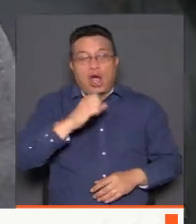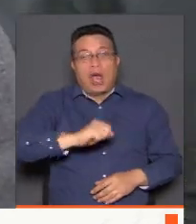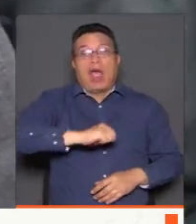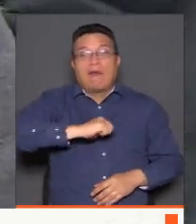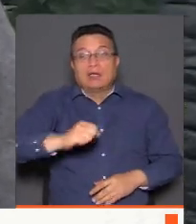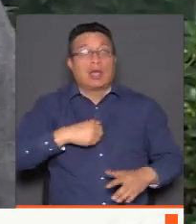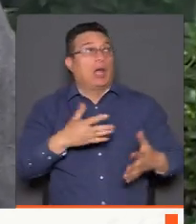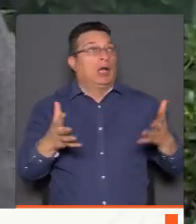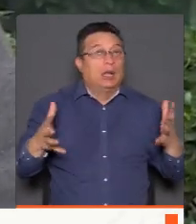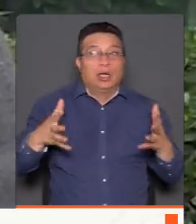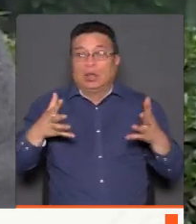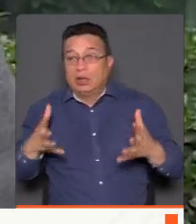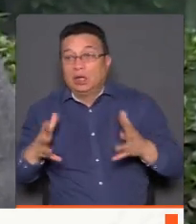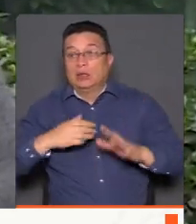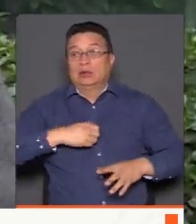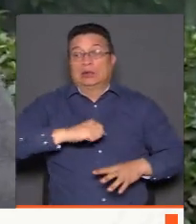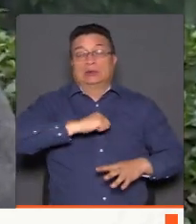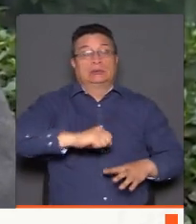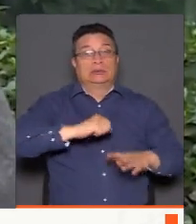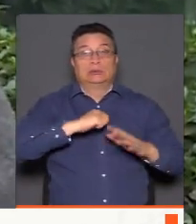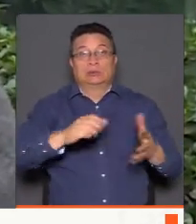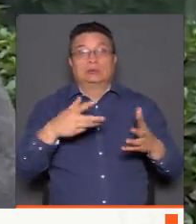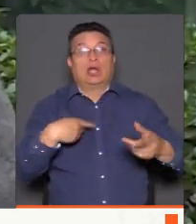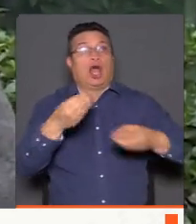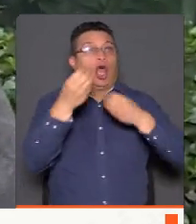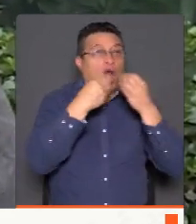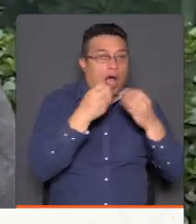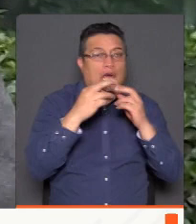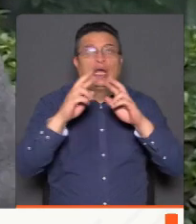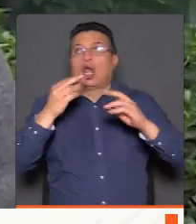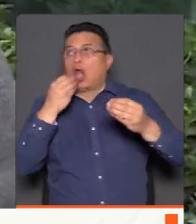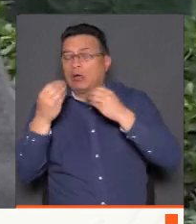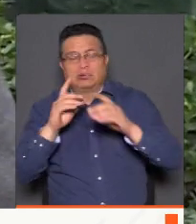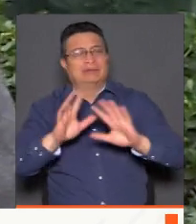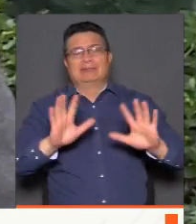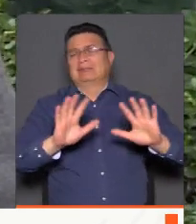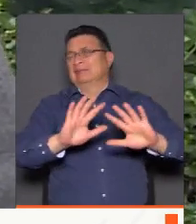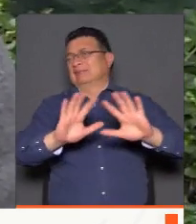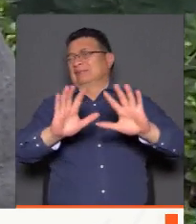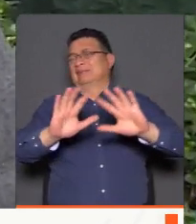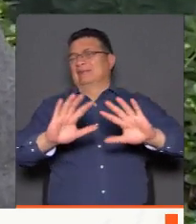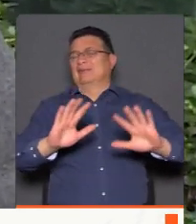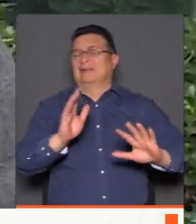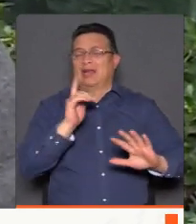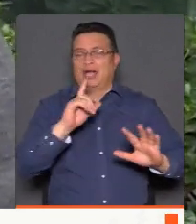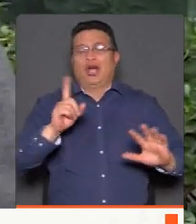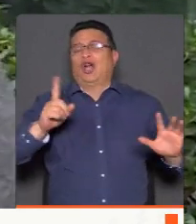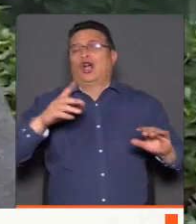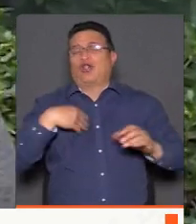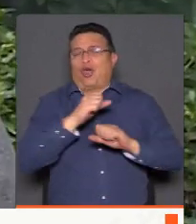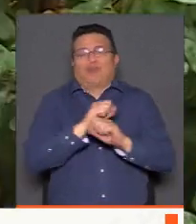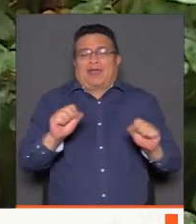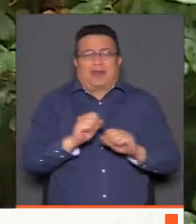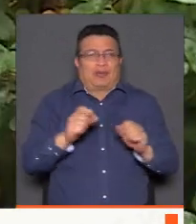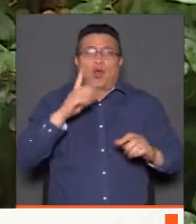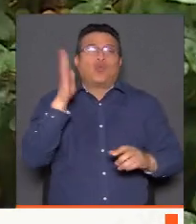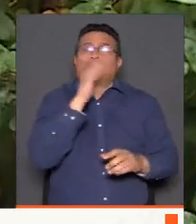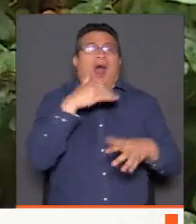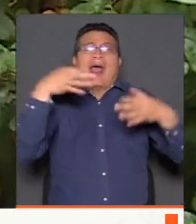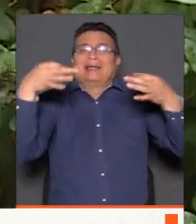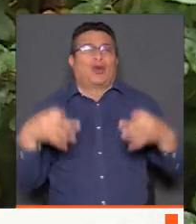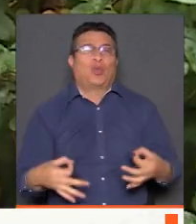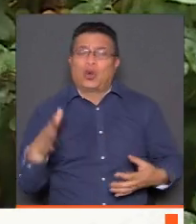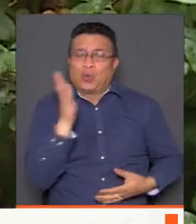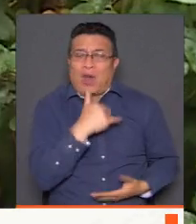salir a comer a algún restaurante, alguna cosa, ¿no? Ya no se puede, ya no hay seguridad. Yo creo que